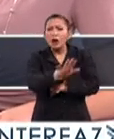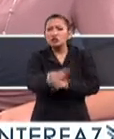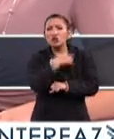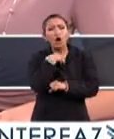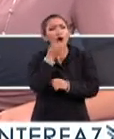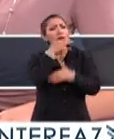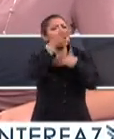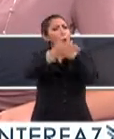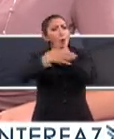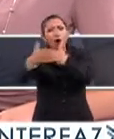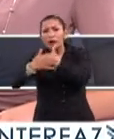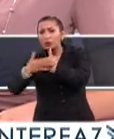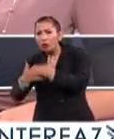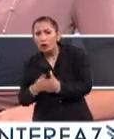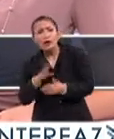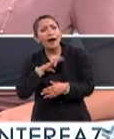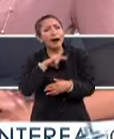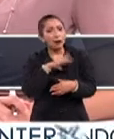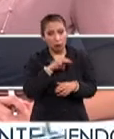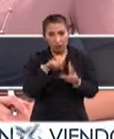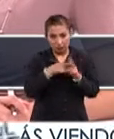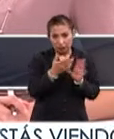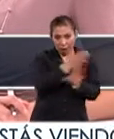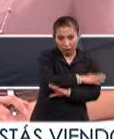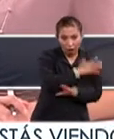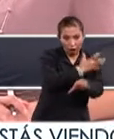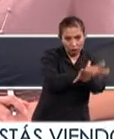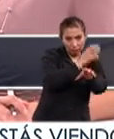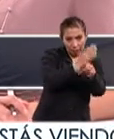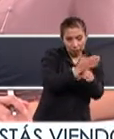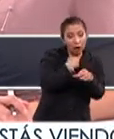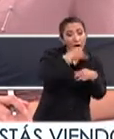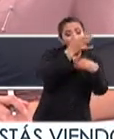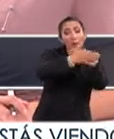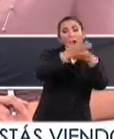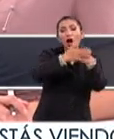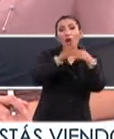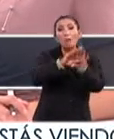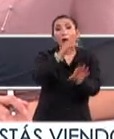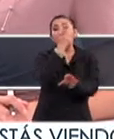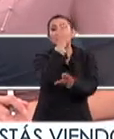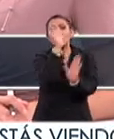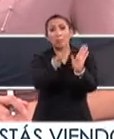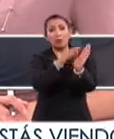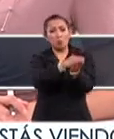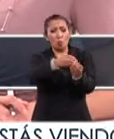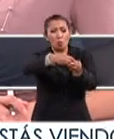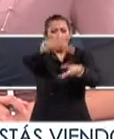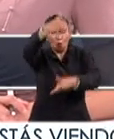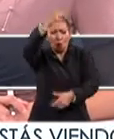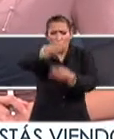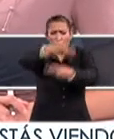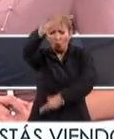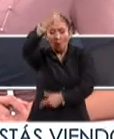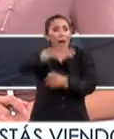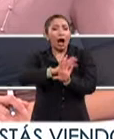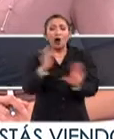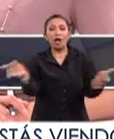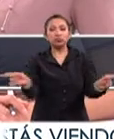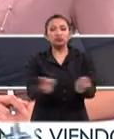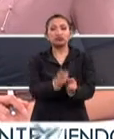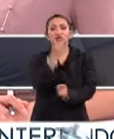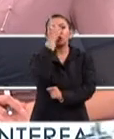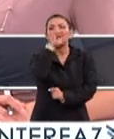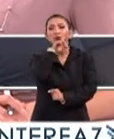las convocatorias. Mira, cuando empezamos a trabajar en la coordinación, las convocatorias eran como de 25 páginas. Ahorita ya nada más son de